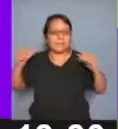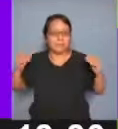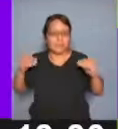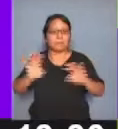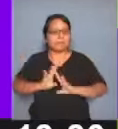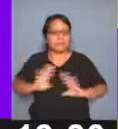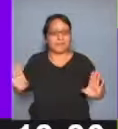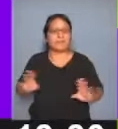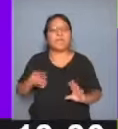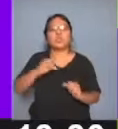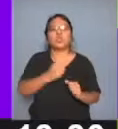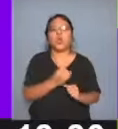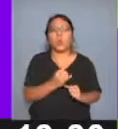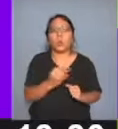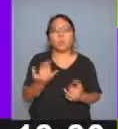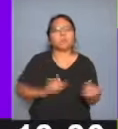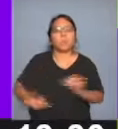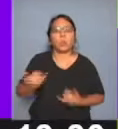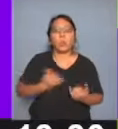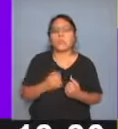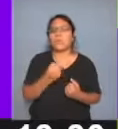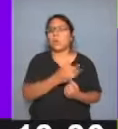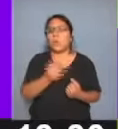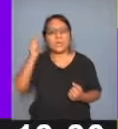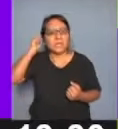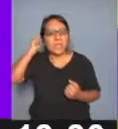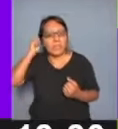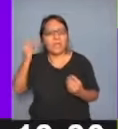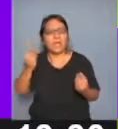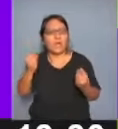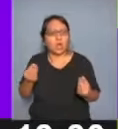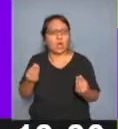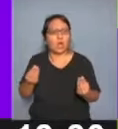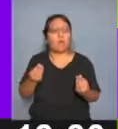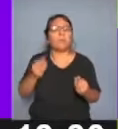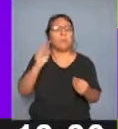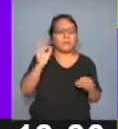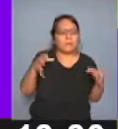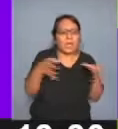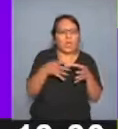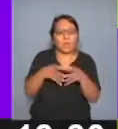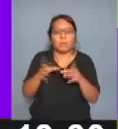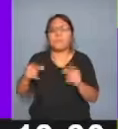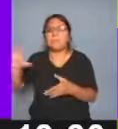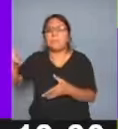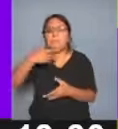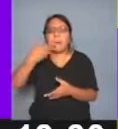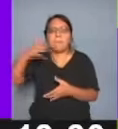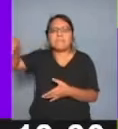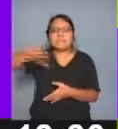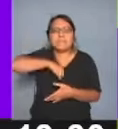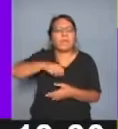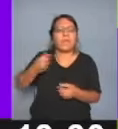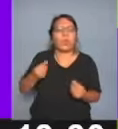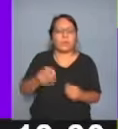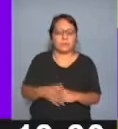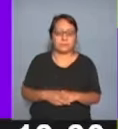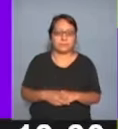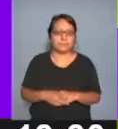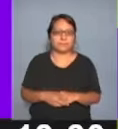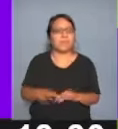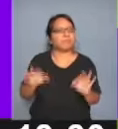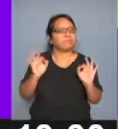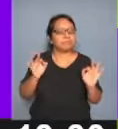también el índice importante, ¿no? Que muchos preguntan sobre la cuestión etaria también y la documentación que uno debe presentar.